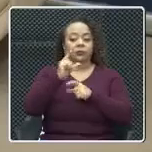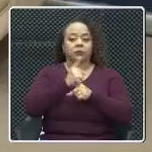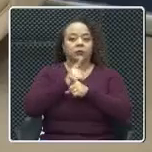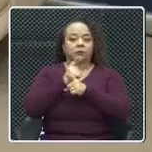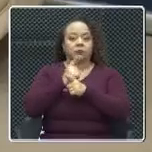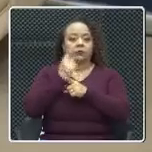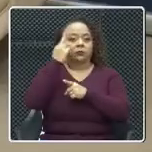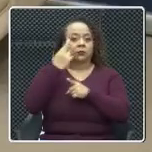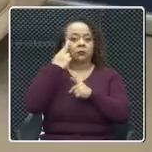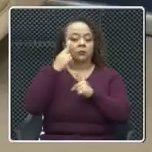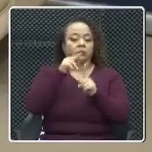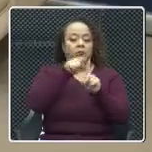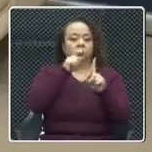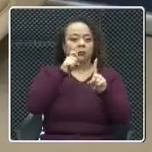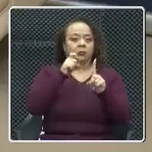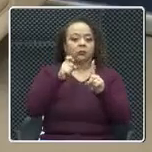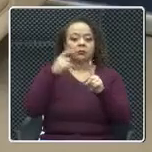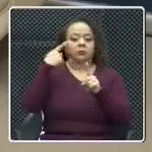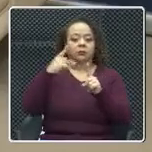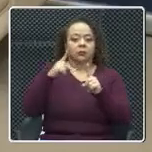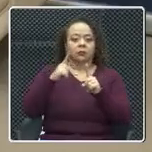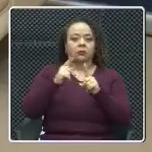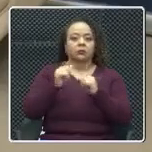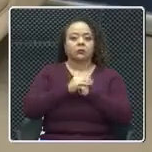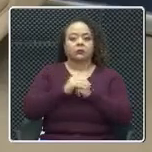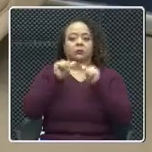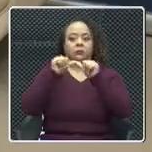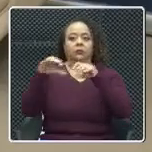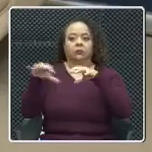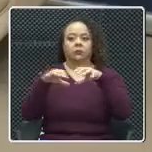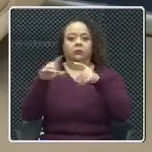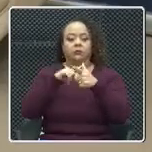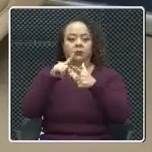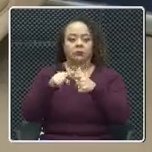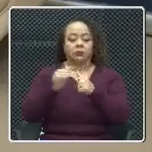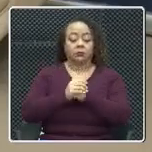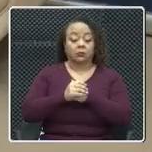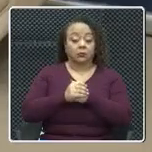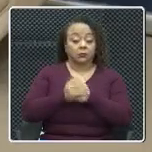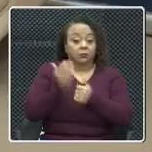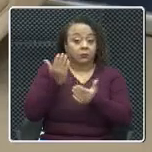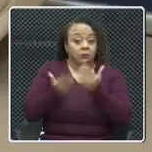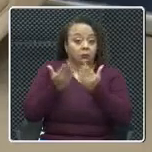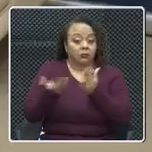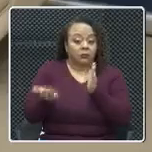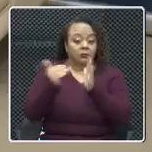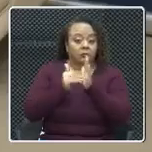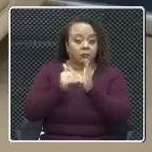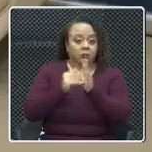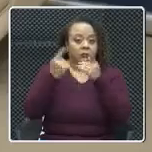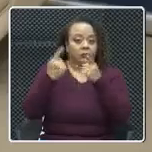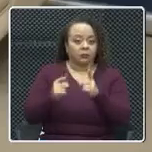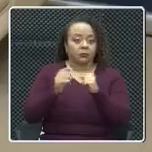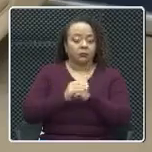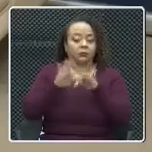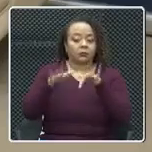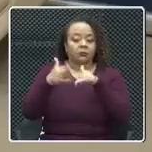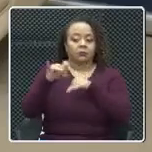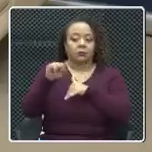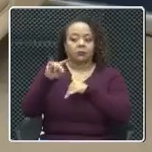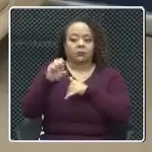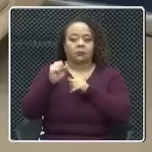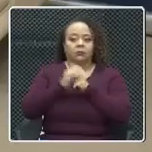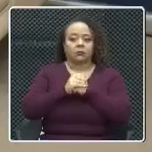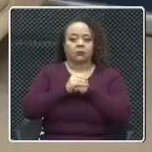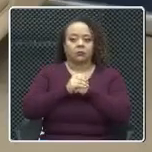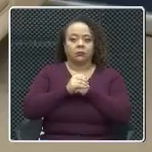la causa raíz, el factor de riesgo sigue activo. Entonces, es muy posible que recaiga también. ¿Cómo el INS